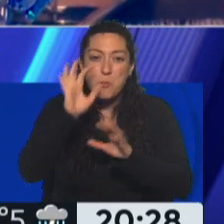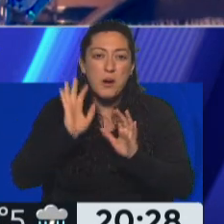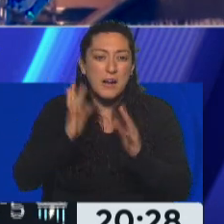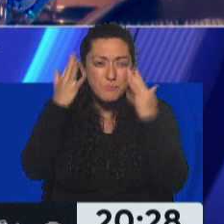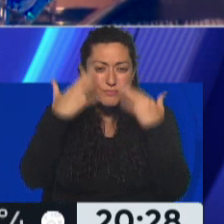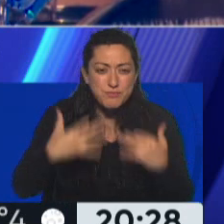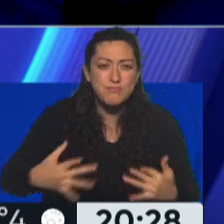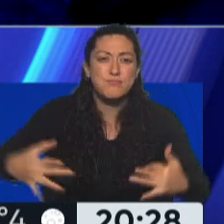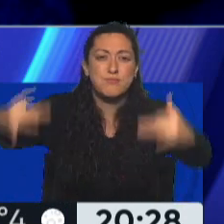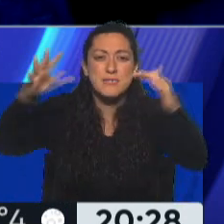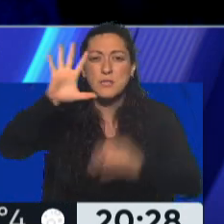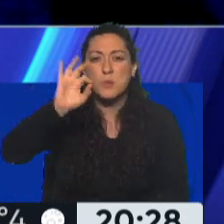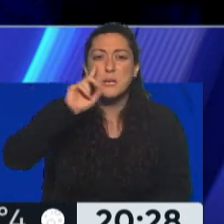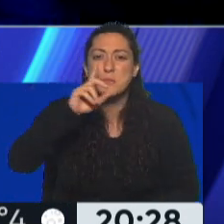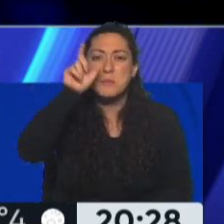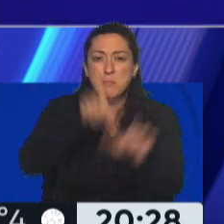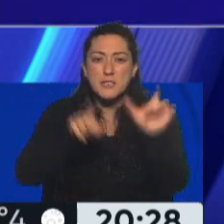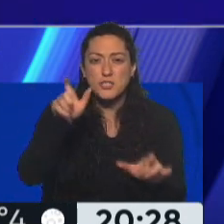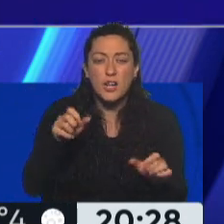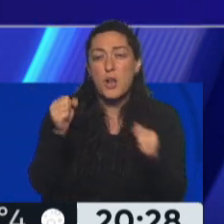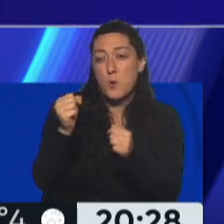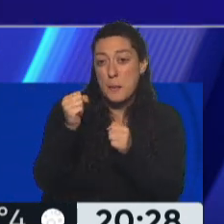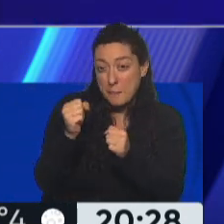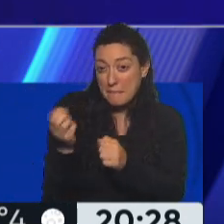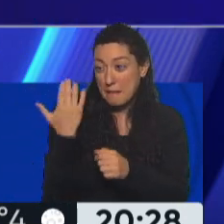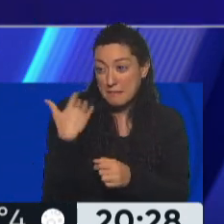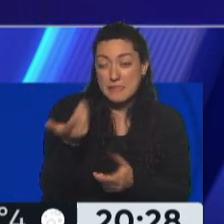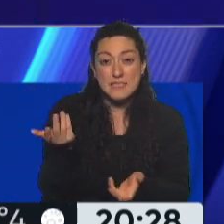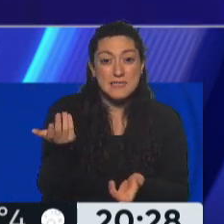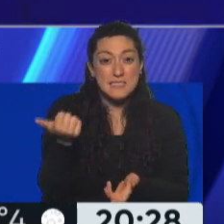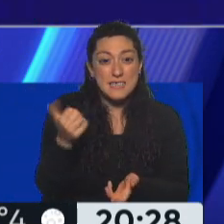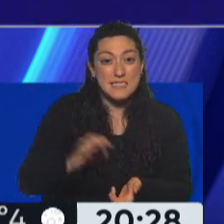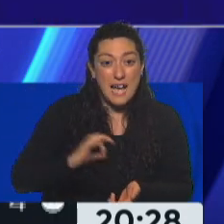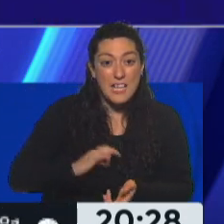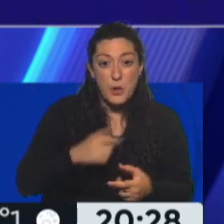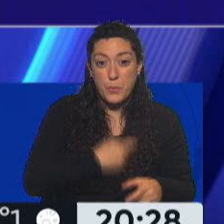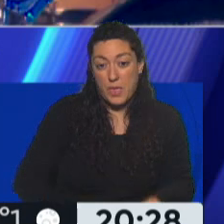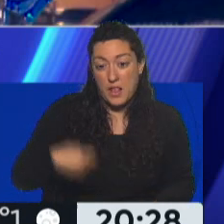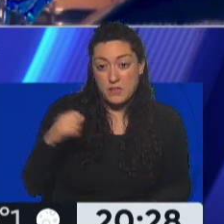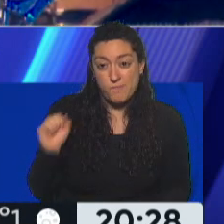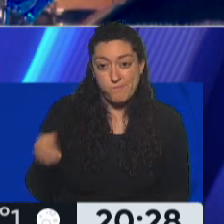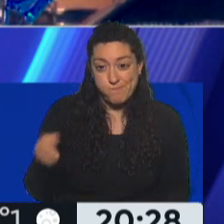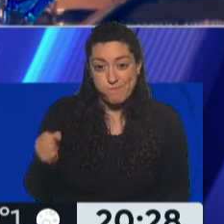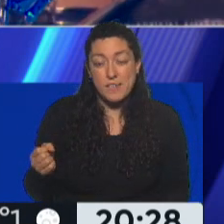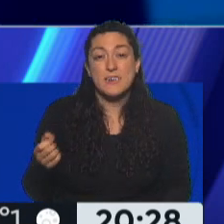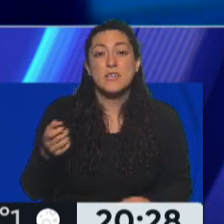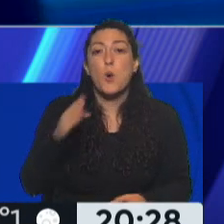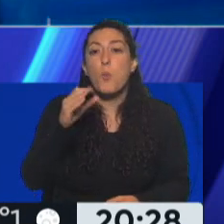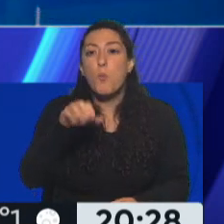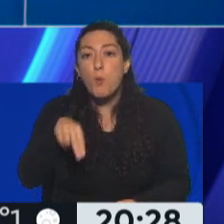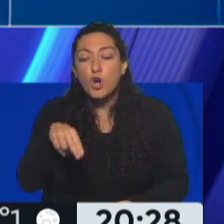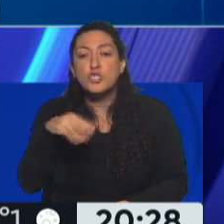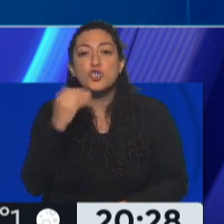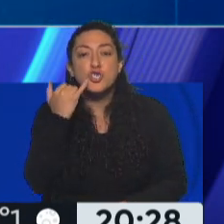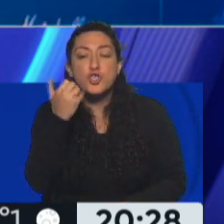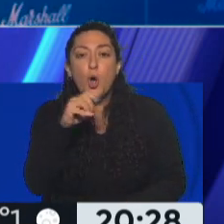frente 00000 personas en el lun Park y de hecho hace 6 años que han tocado en véz que fueron teloneros de bonjo y ahora Son